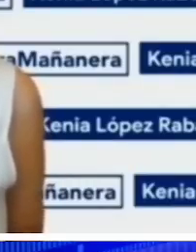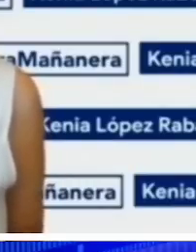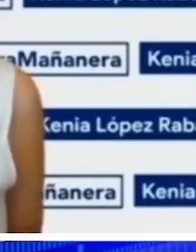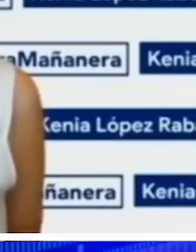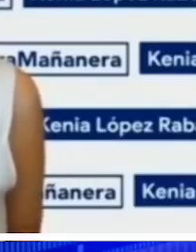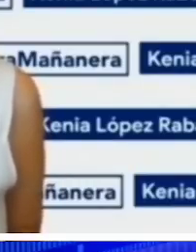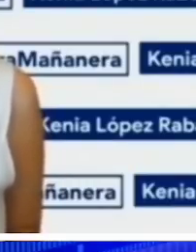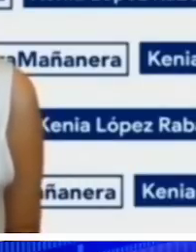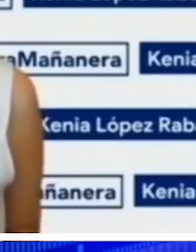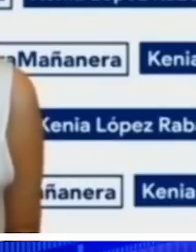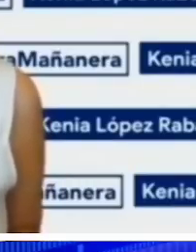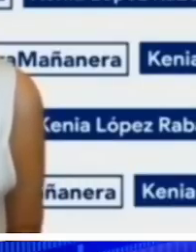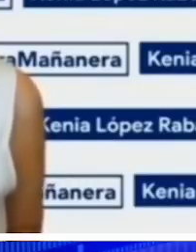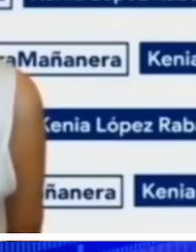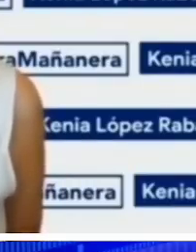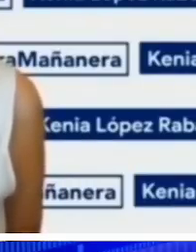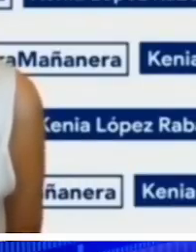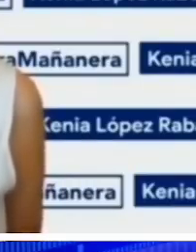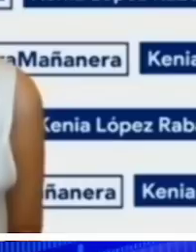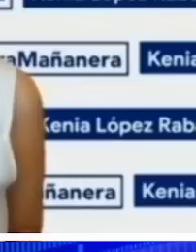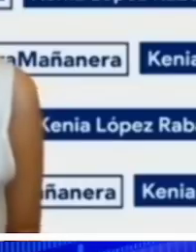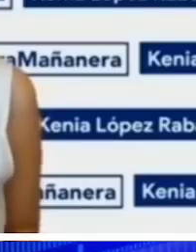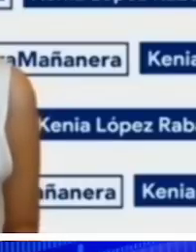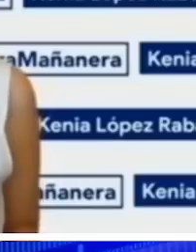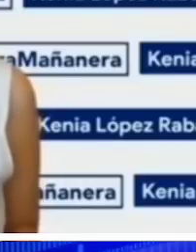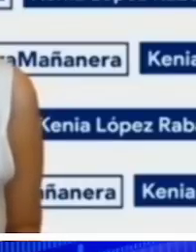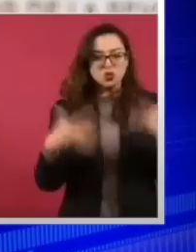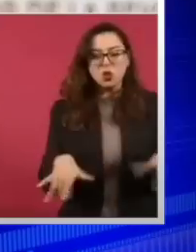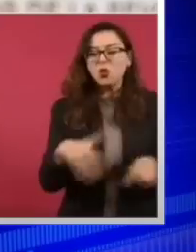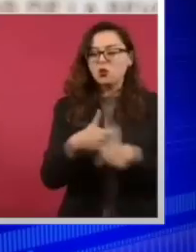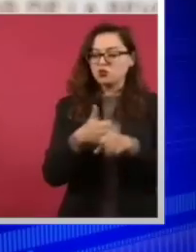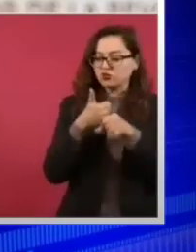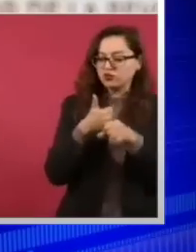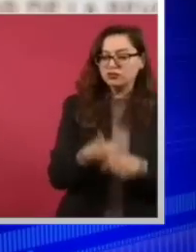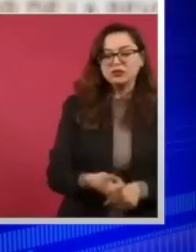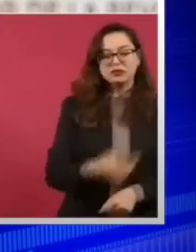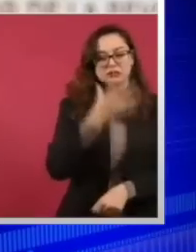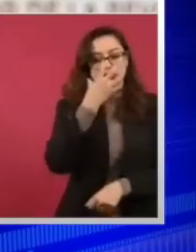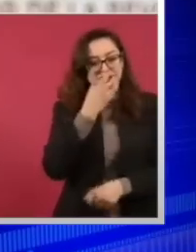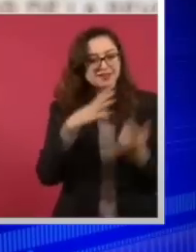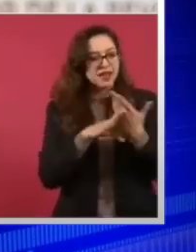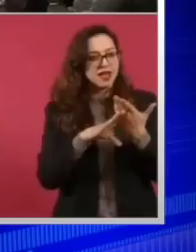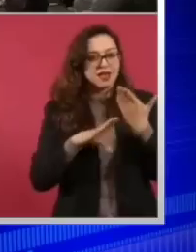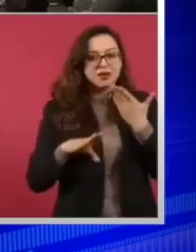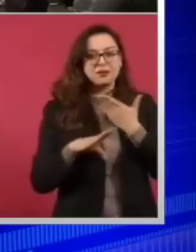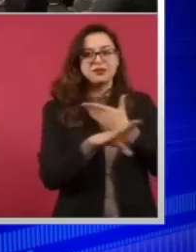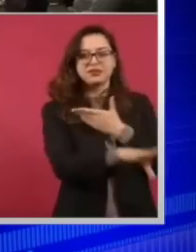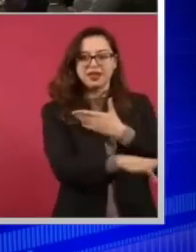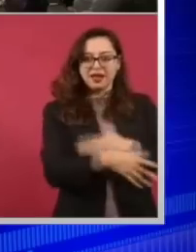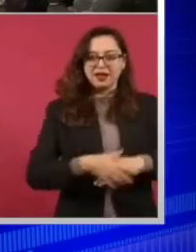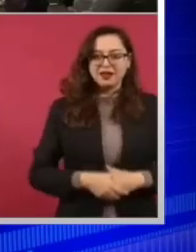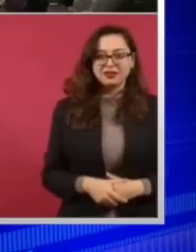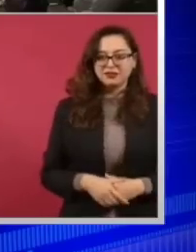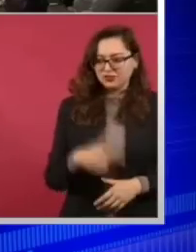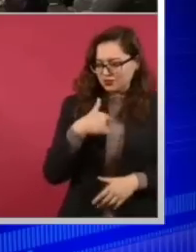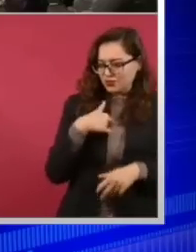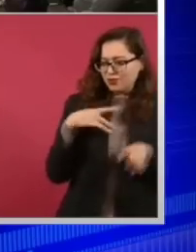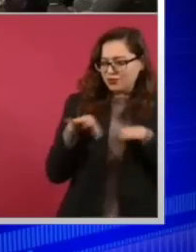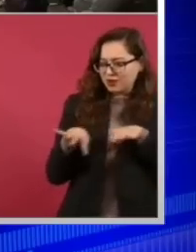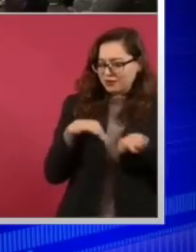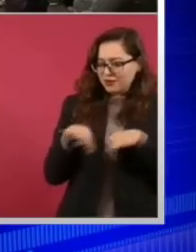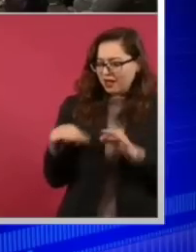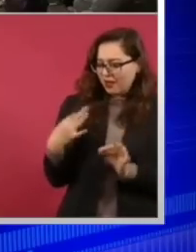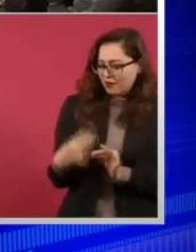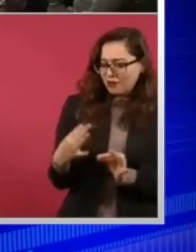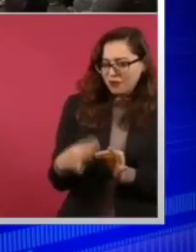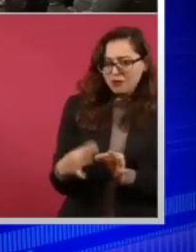no fue la respuesta de presidente Obrador miren nada más Entonces el que ni